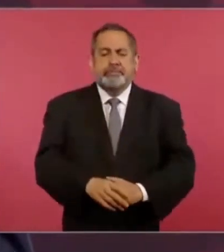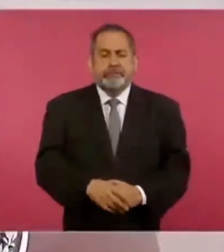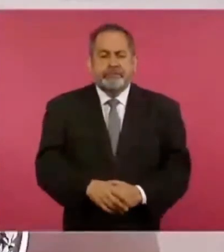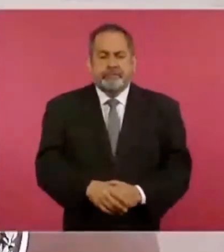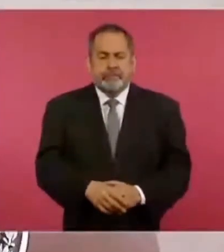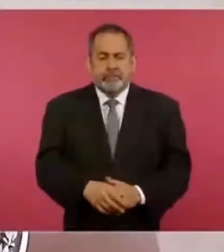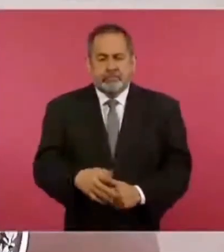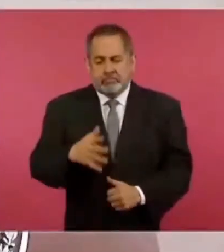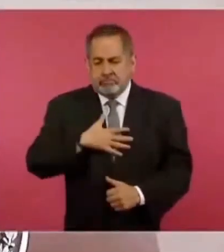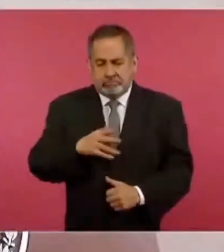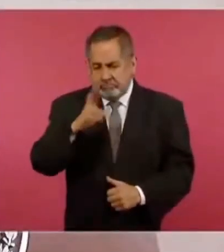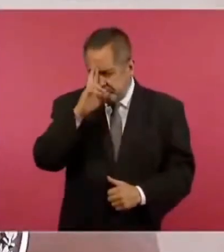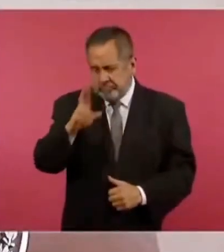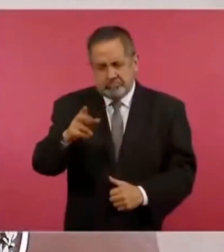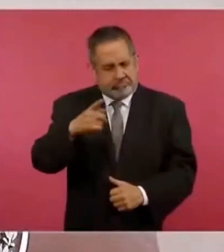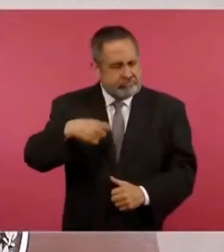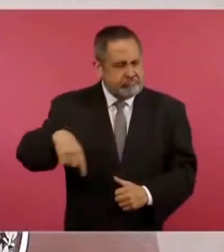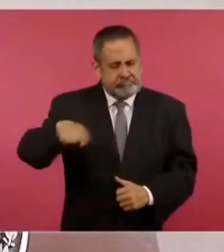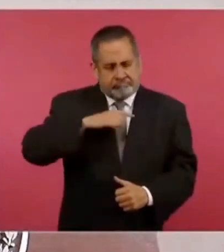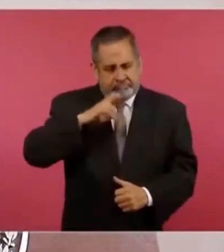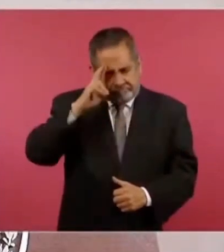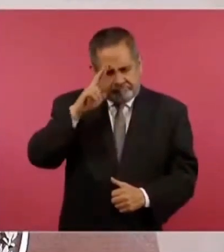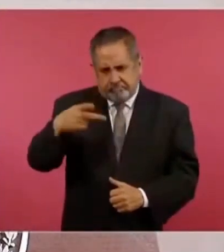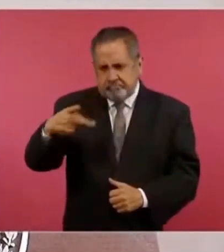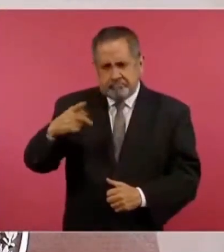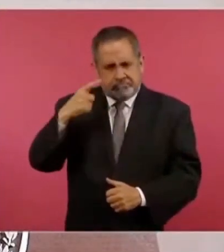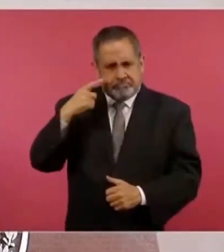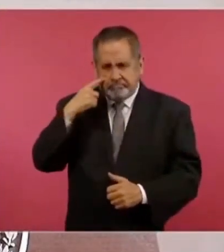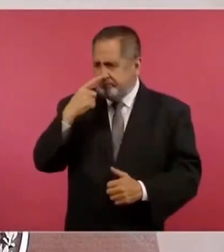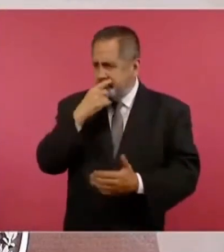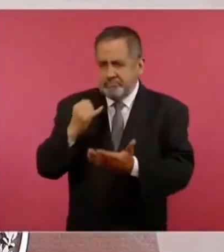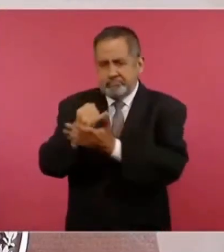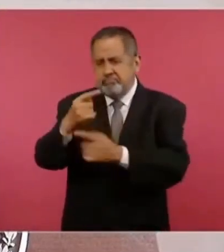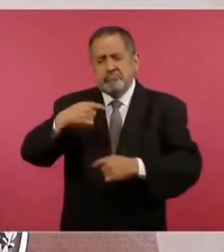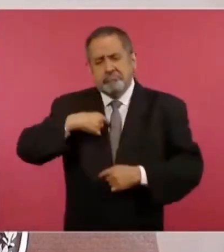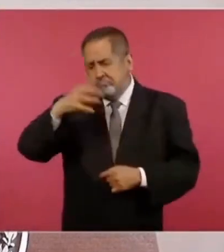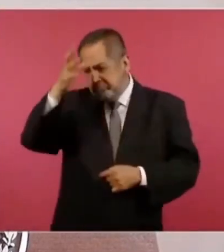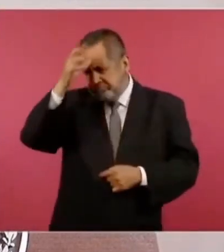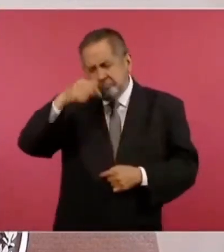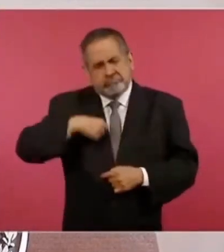Yo respeto mucho sus posturas, pero no estoy de acuerdo